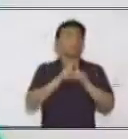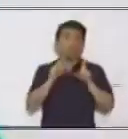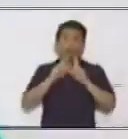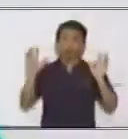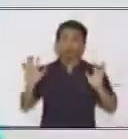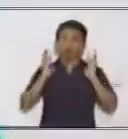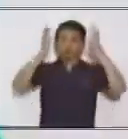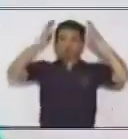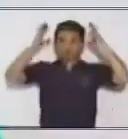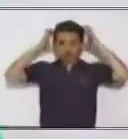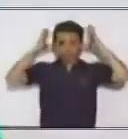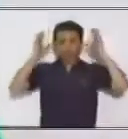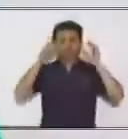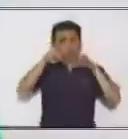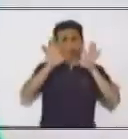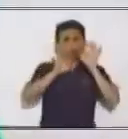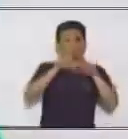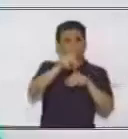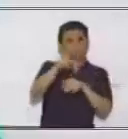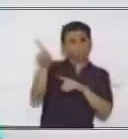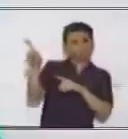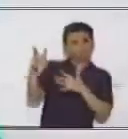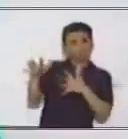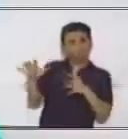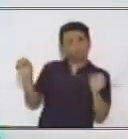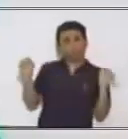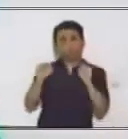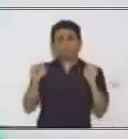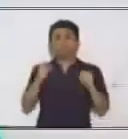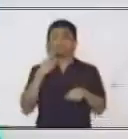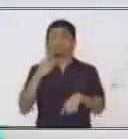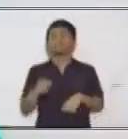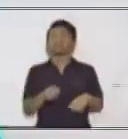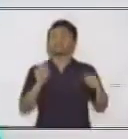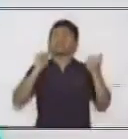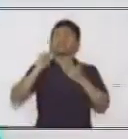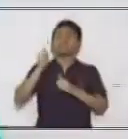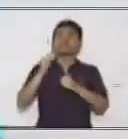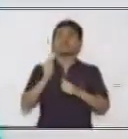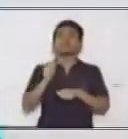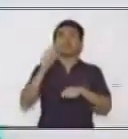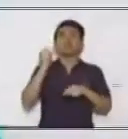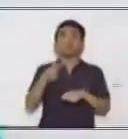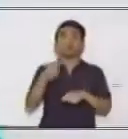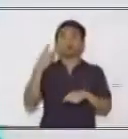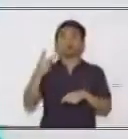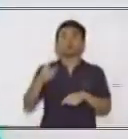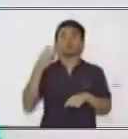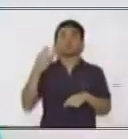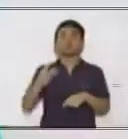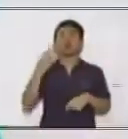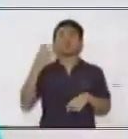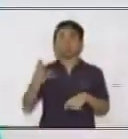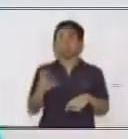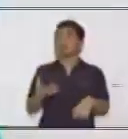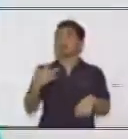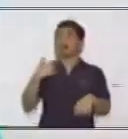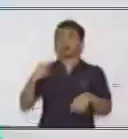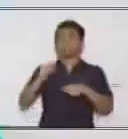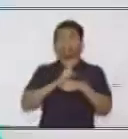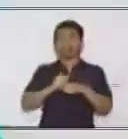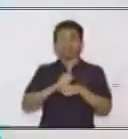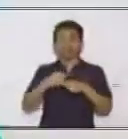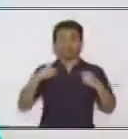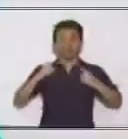alguno de ustedes ha ido al gimnasio y se han dado cuenta que hacemos series de 15, series de 20, ¿verdad? Y vamos ejercitando nuestro cuerpo y nos